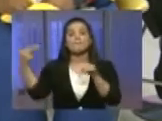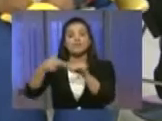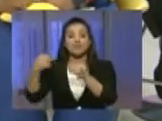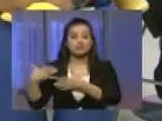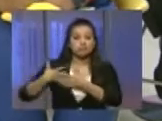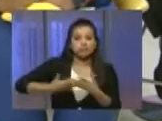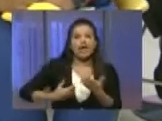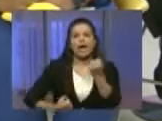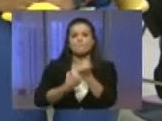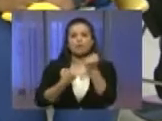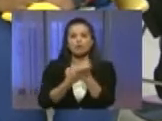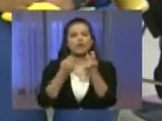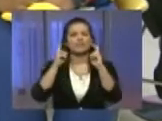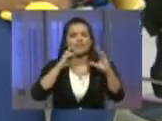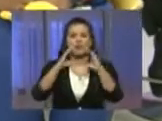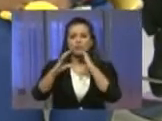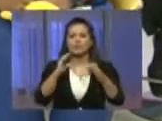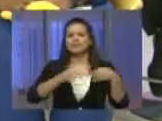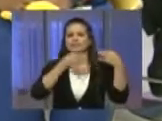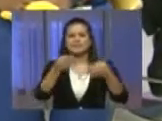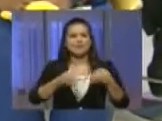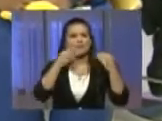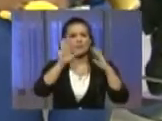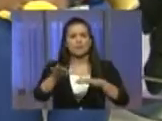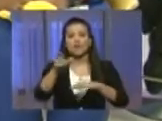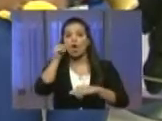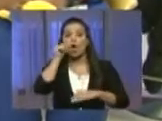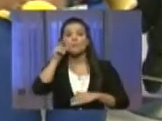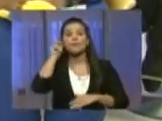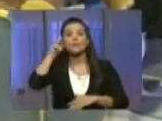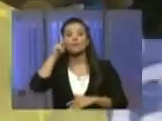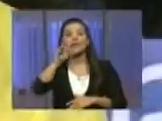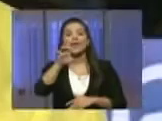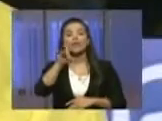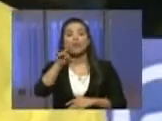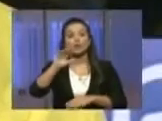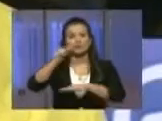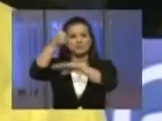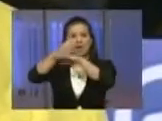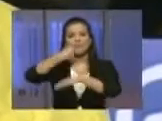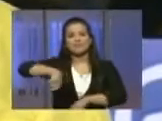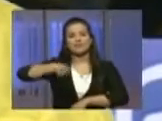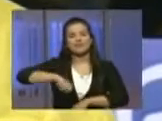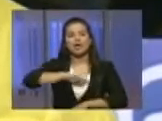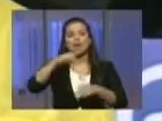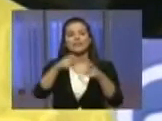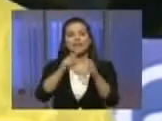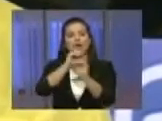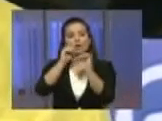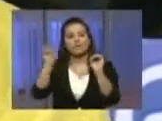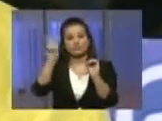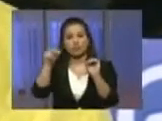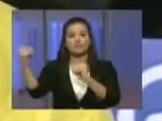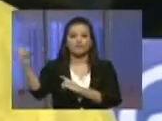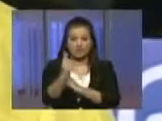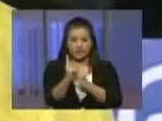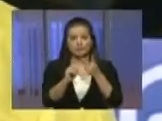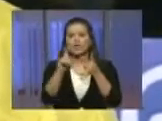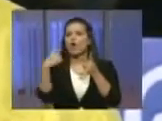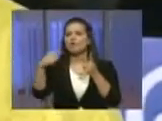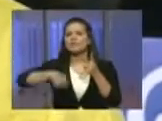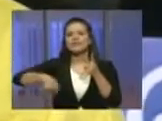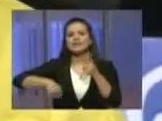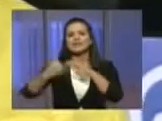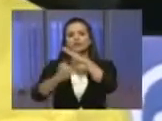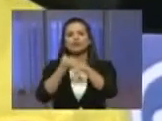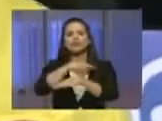como comunicacional presentes con nosotros el profesor Eduardo Álvarez presidente del comité olímpico venezolano el presidente del Instituto Nacional de deportes